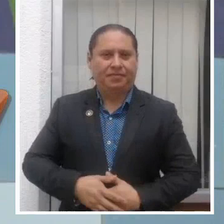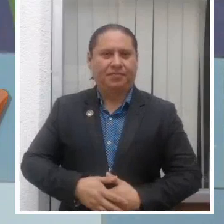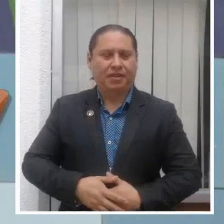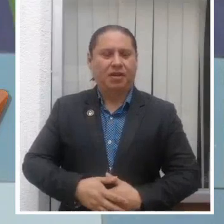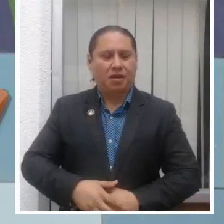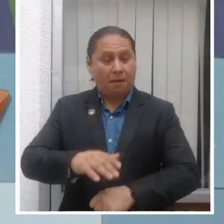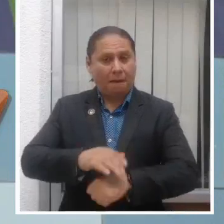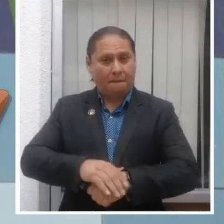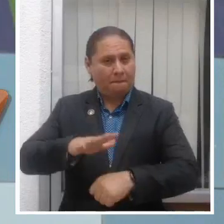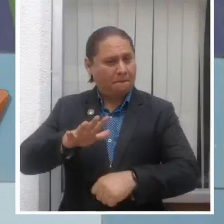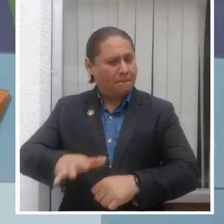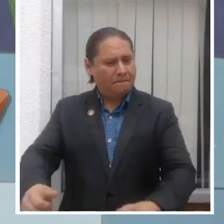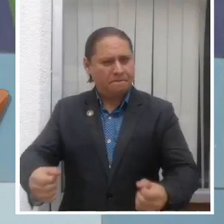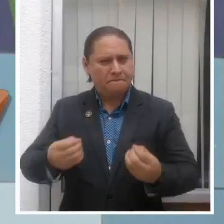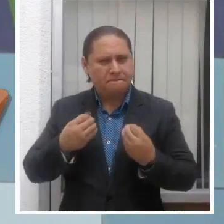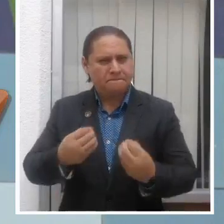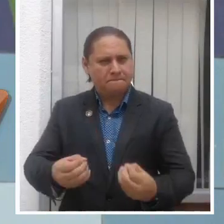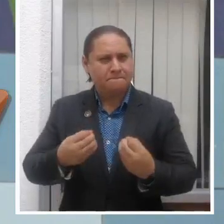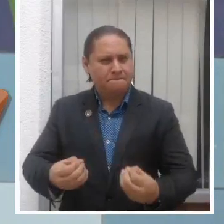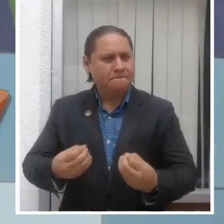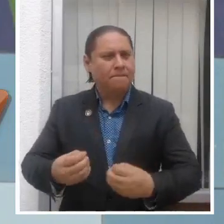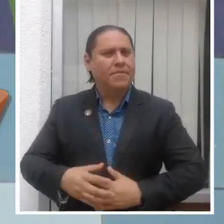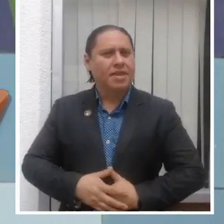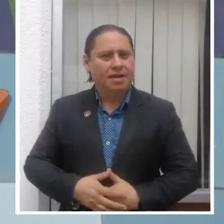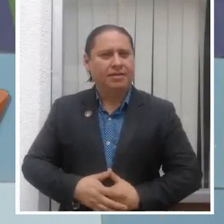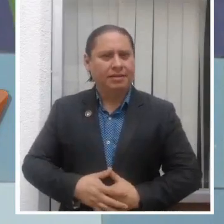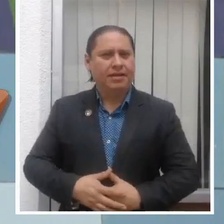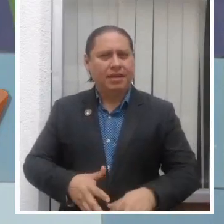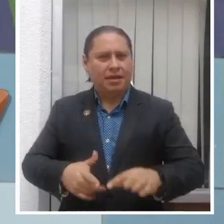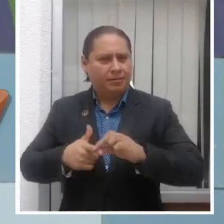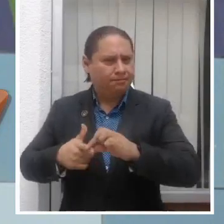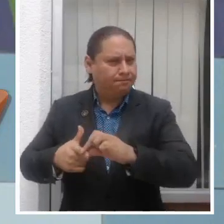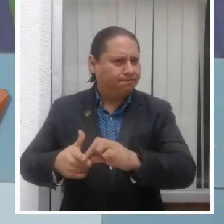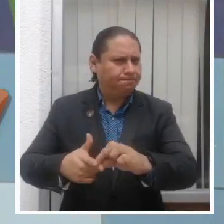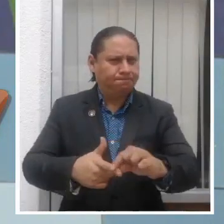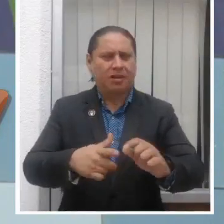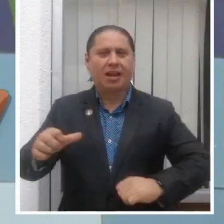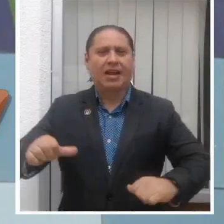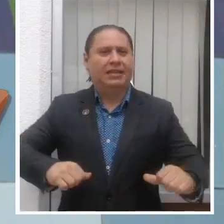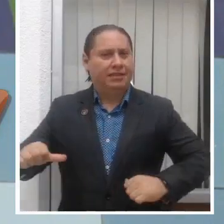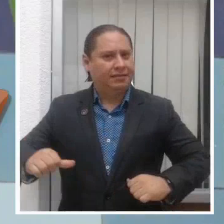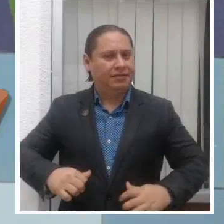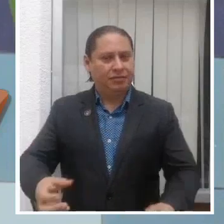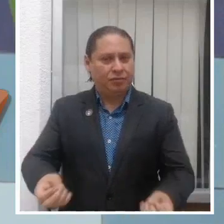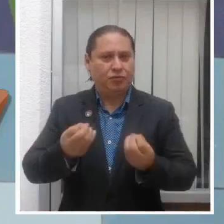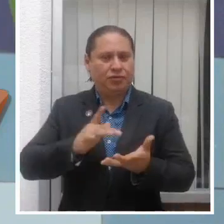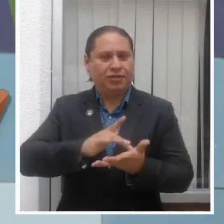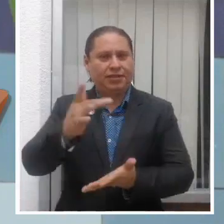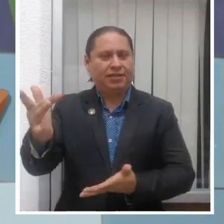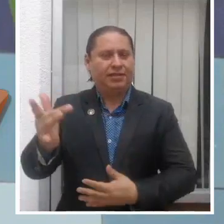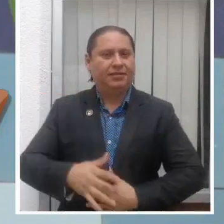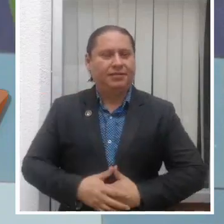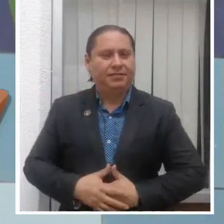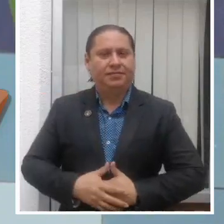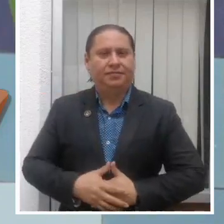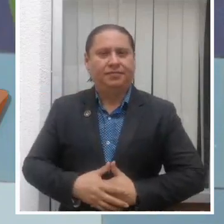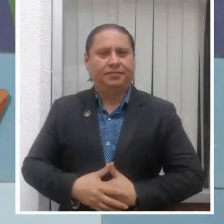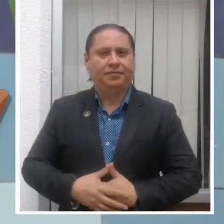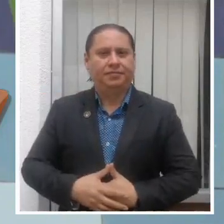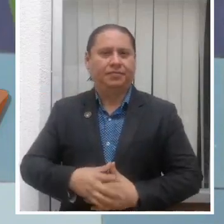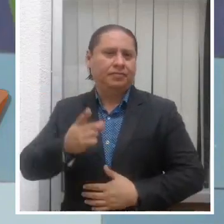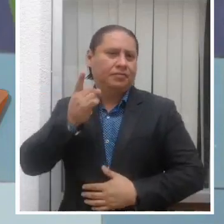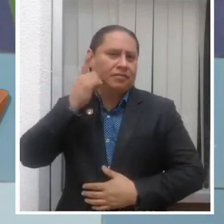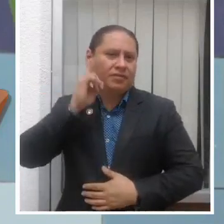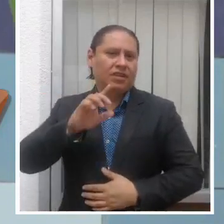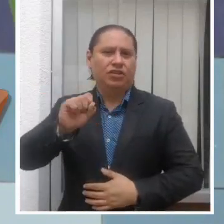gran amiga, por también ser una gran guiadora en esas actividades. Muchas gracias.